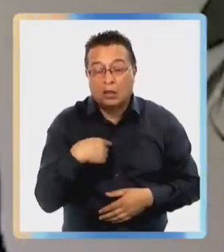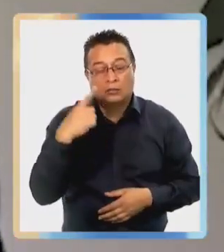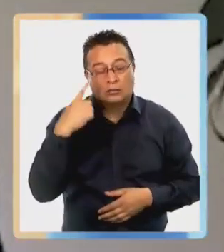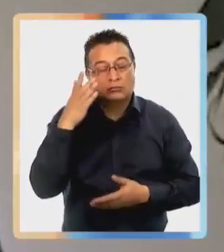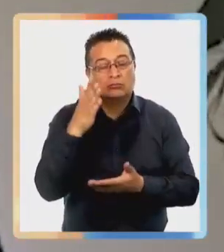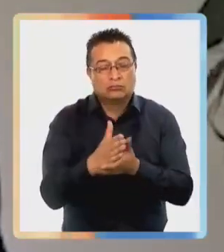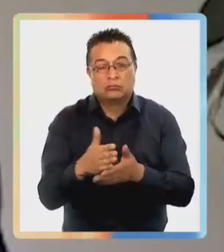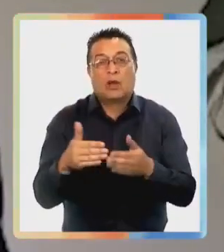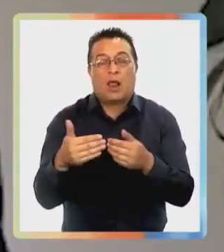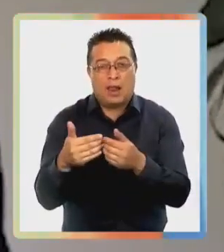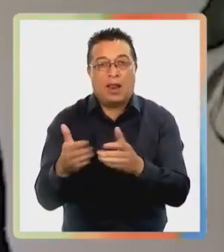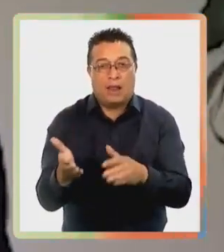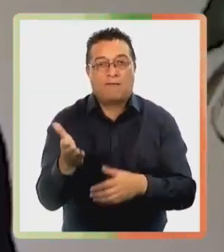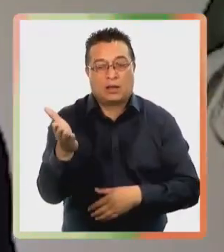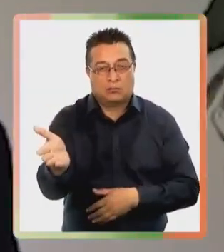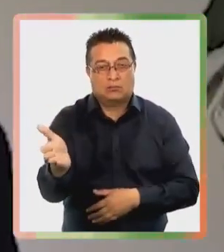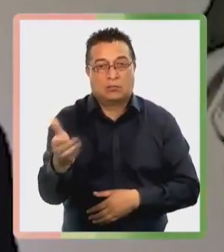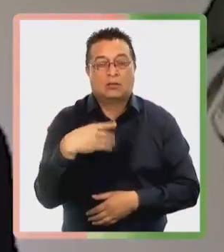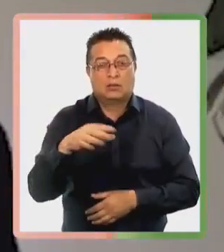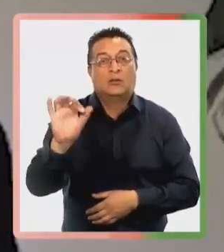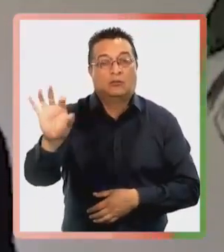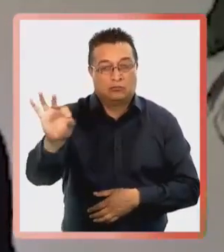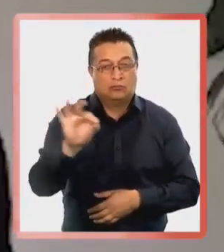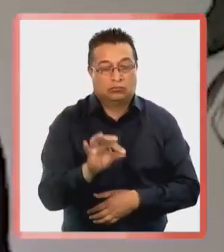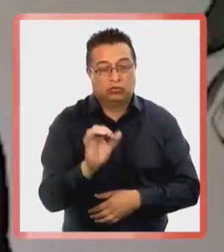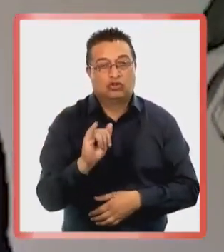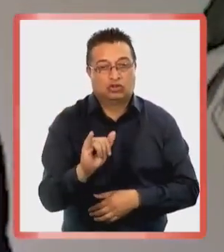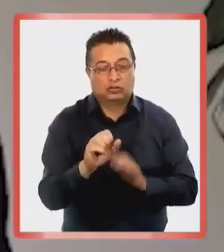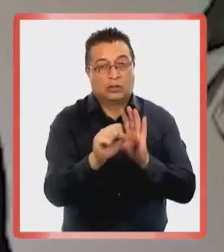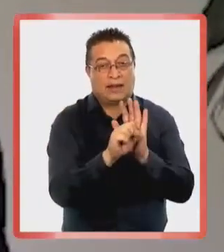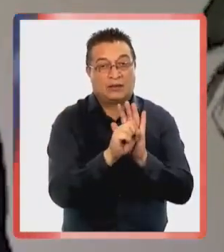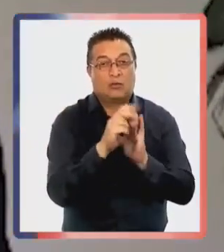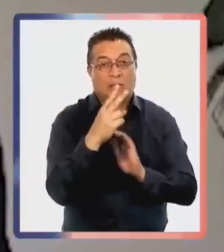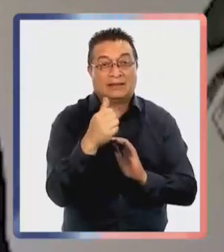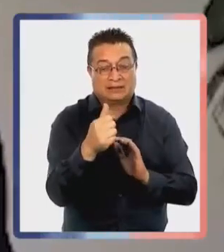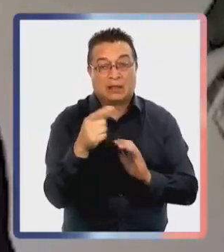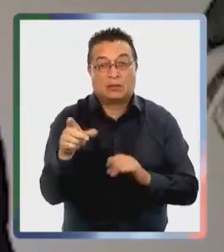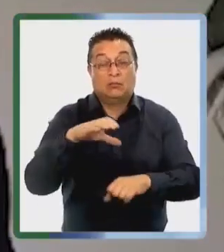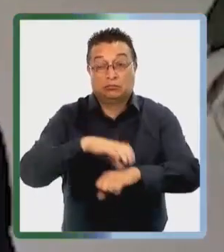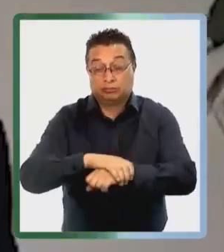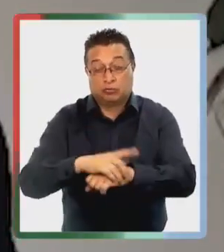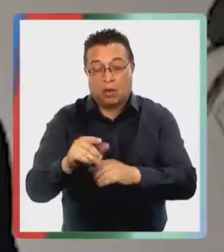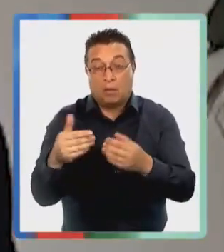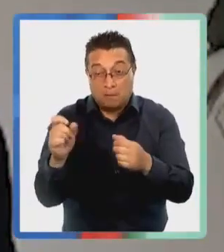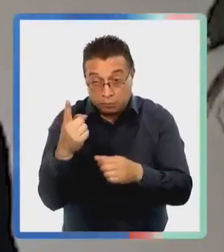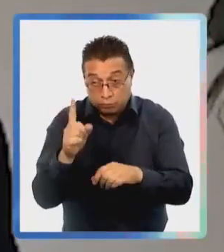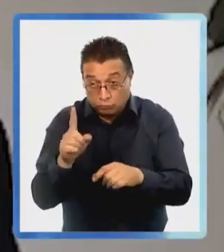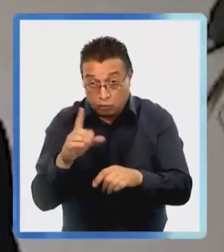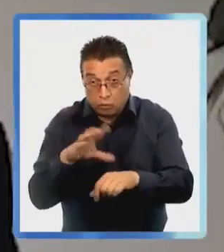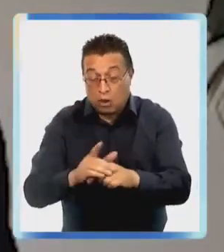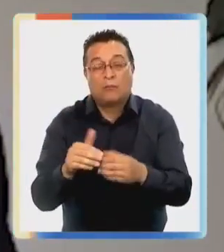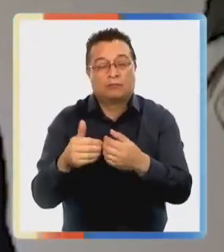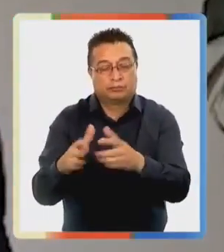y apercibió, conforme al artículo 26, a la persona que se encontraba detenido, porque en principio, insistimos en principio, todo da cuenta de